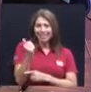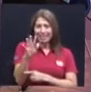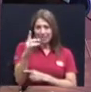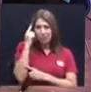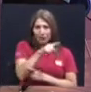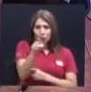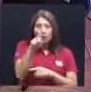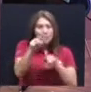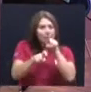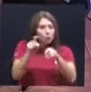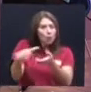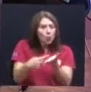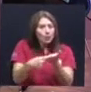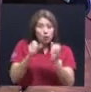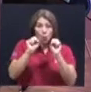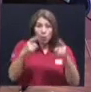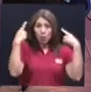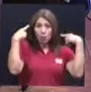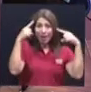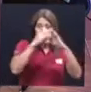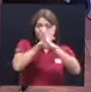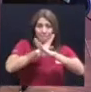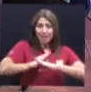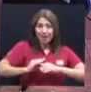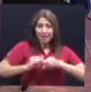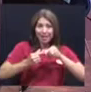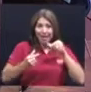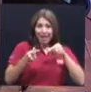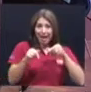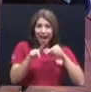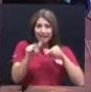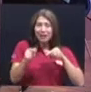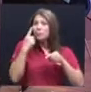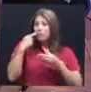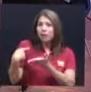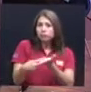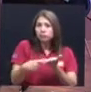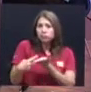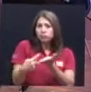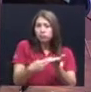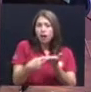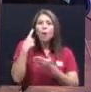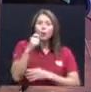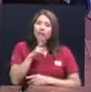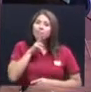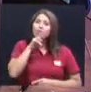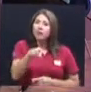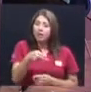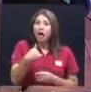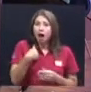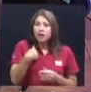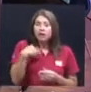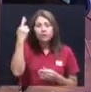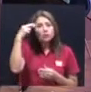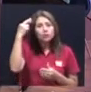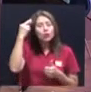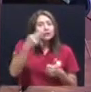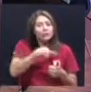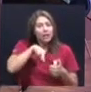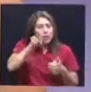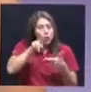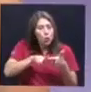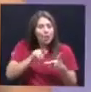tema de hoy es posible la paz en gasa vean el debate que nos tenemos Porque efectivamente hay razones religiosas